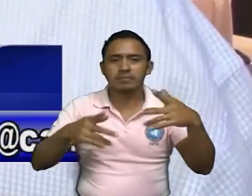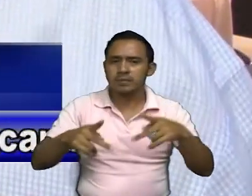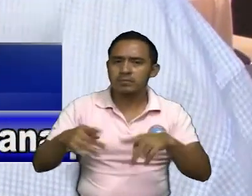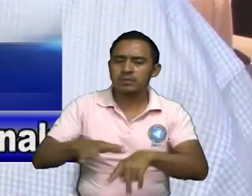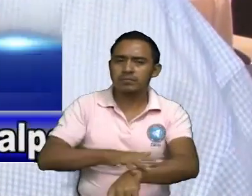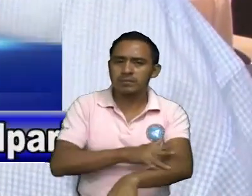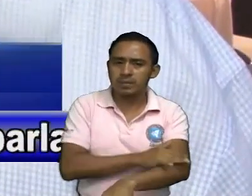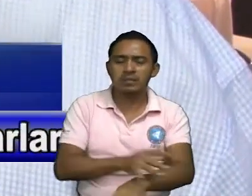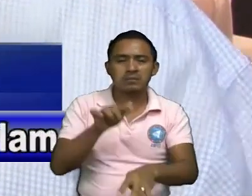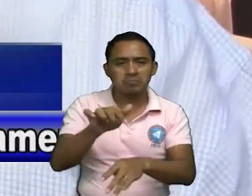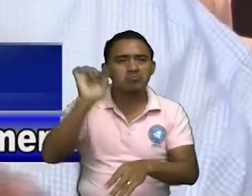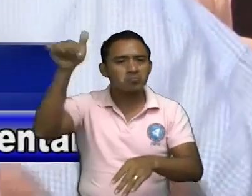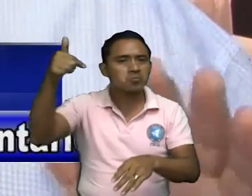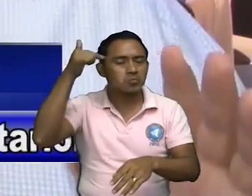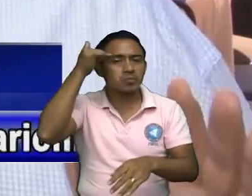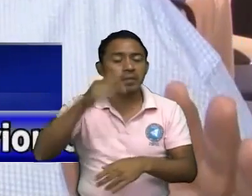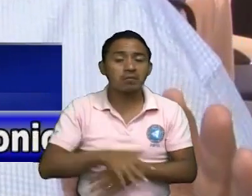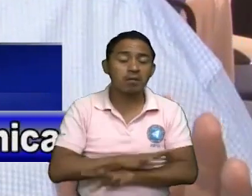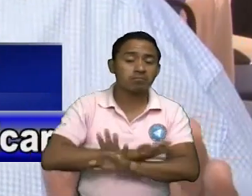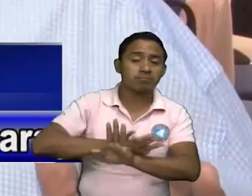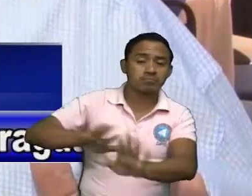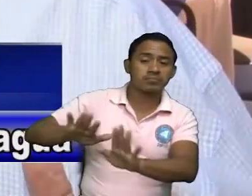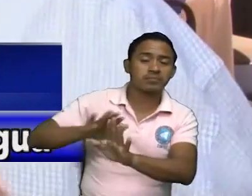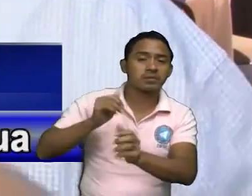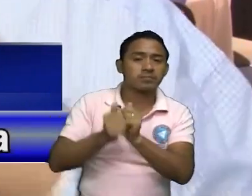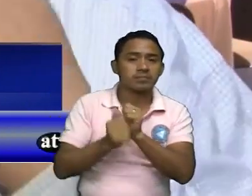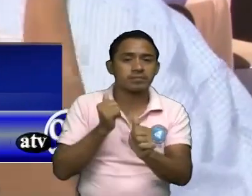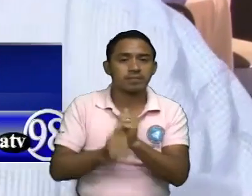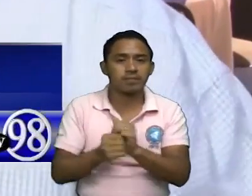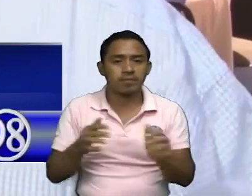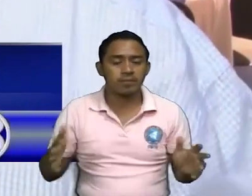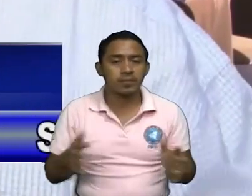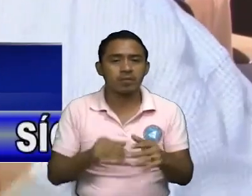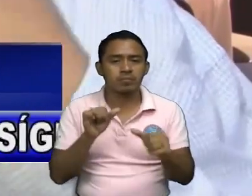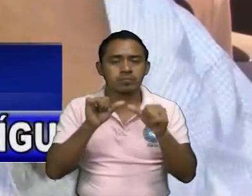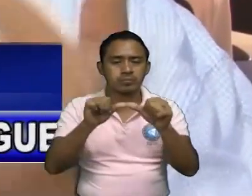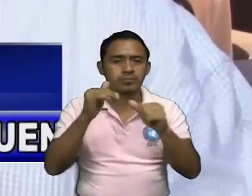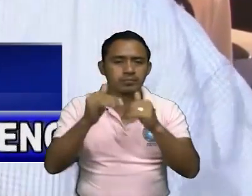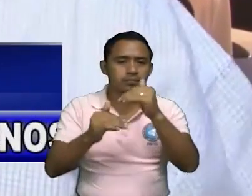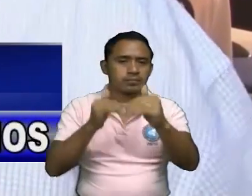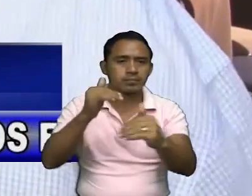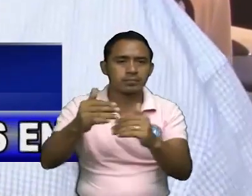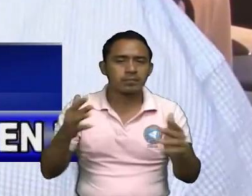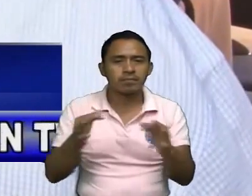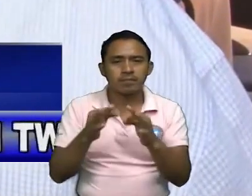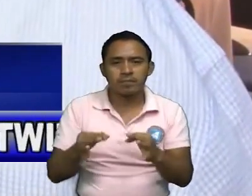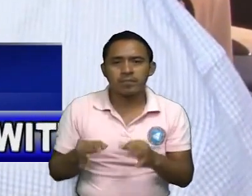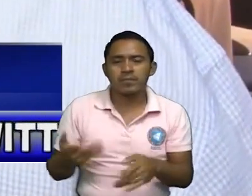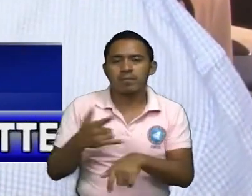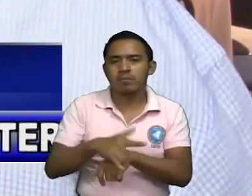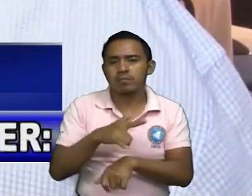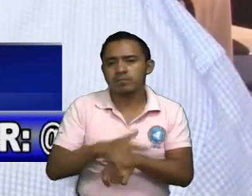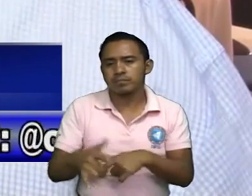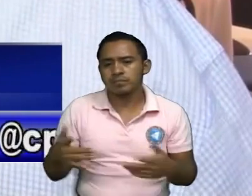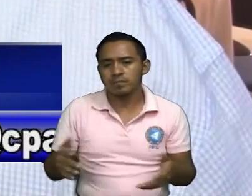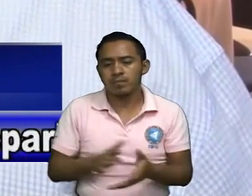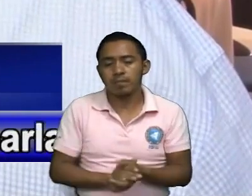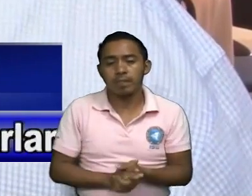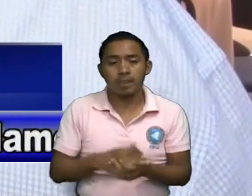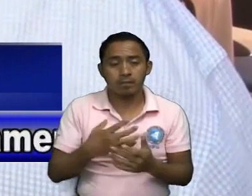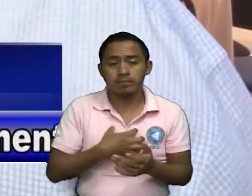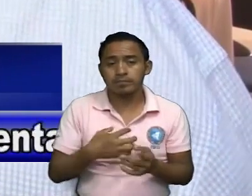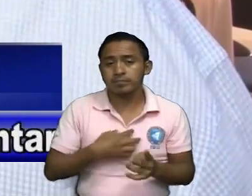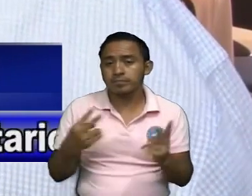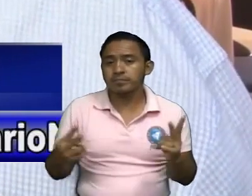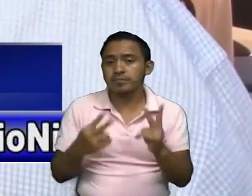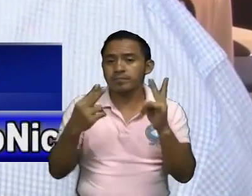que este es un gobierno que ya dejó atrás esa crisis, que sigue avanzando, que está tratando de recuperar el ritmo de crecimiento